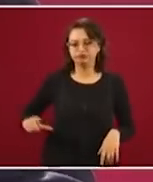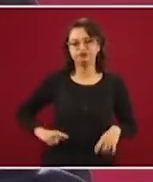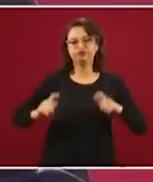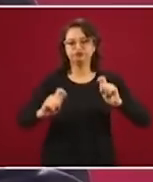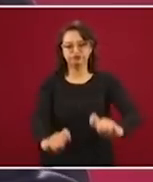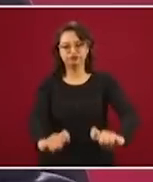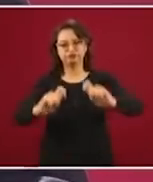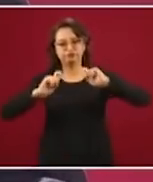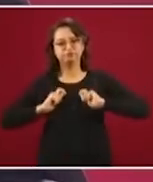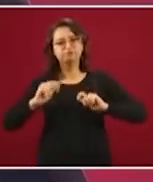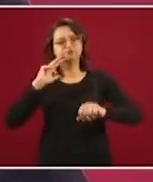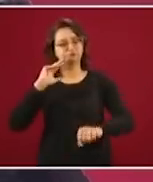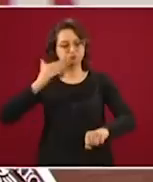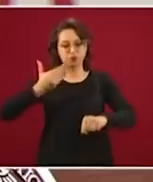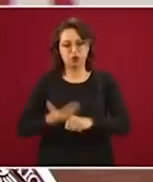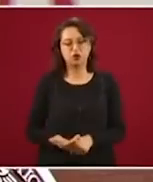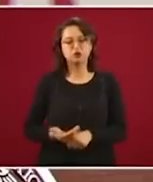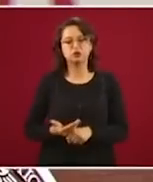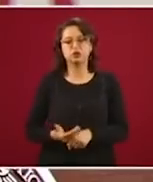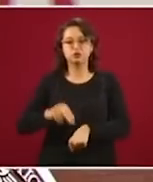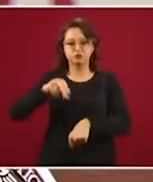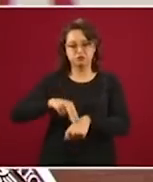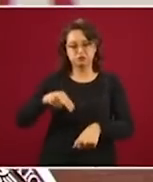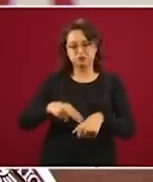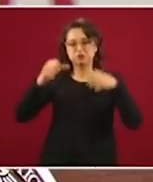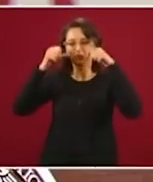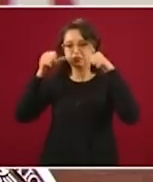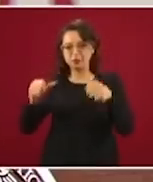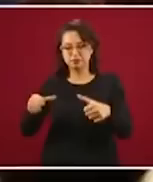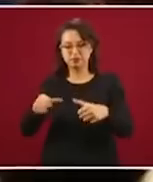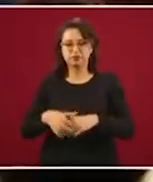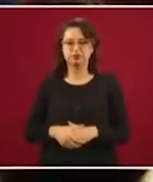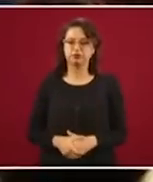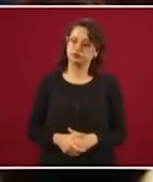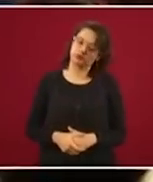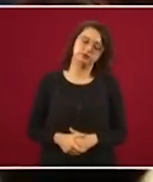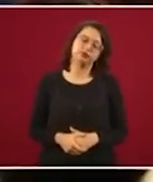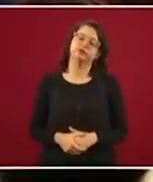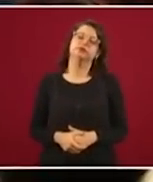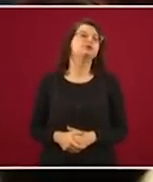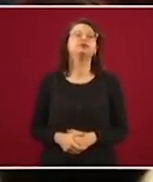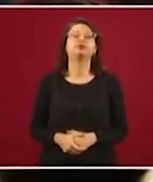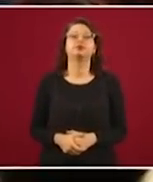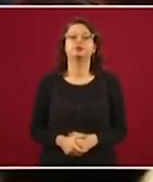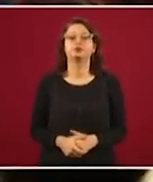de garantizar la atención médica y los medicamentos a todos,